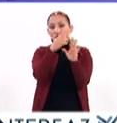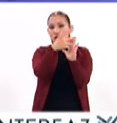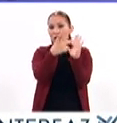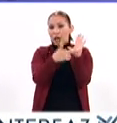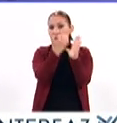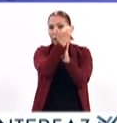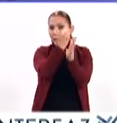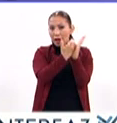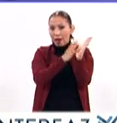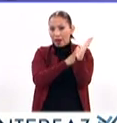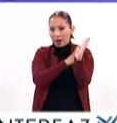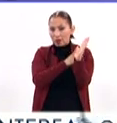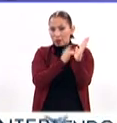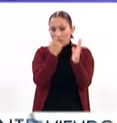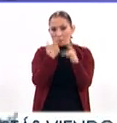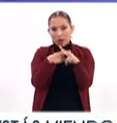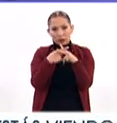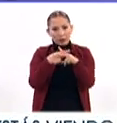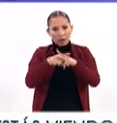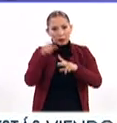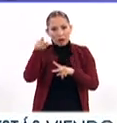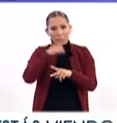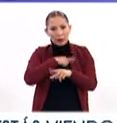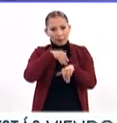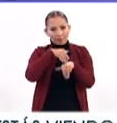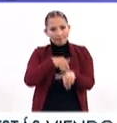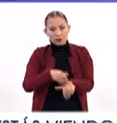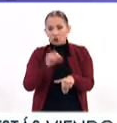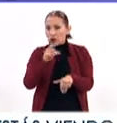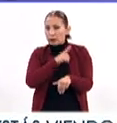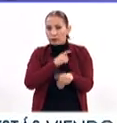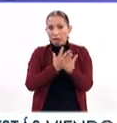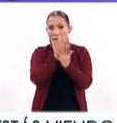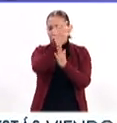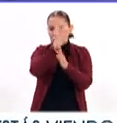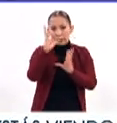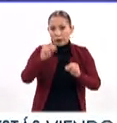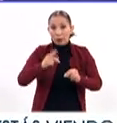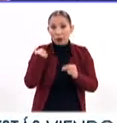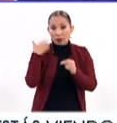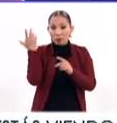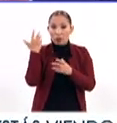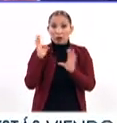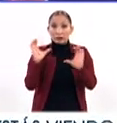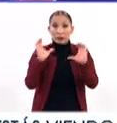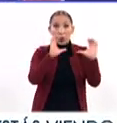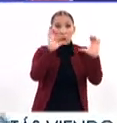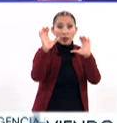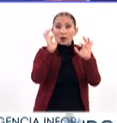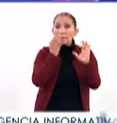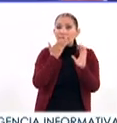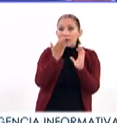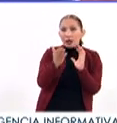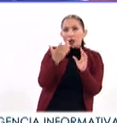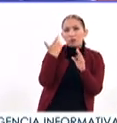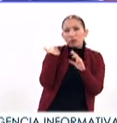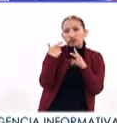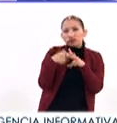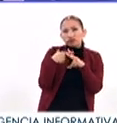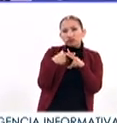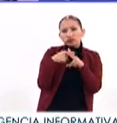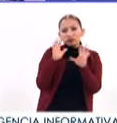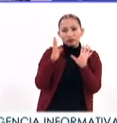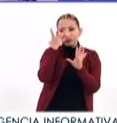norma aritmética que no debe de violarse y eso es lo que cuida que esa proporcionalidad